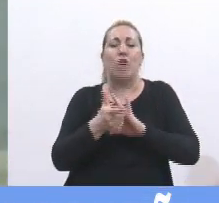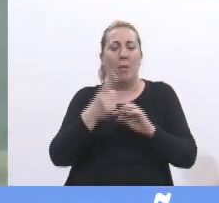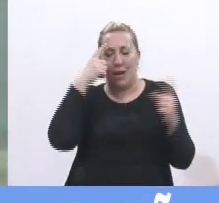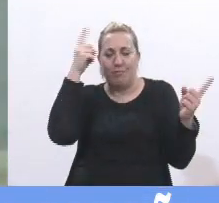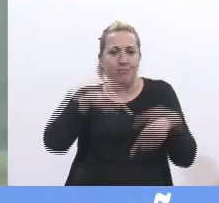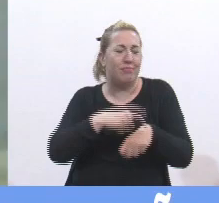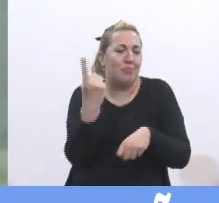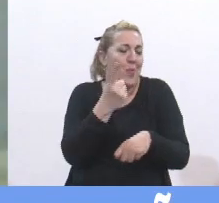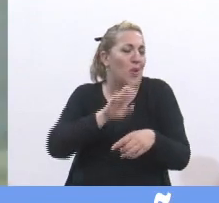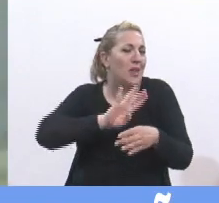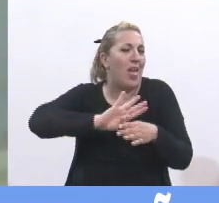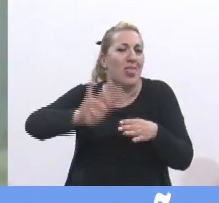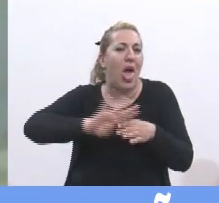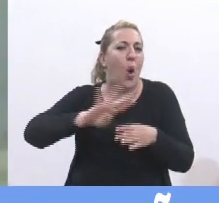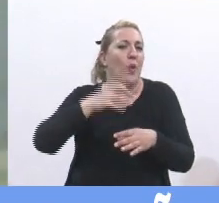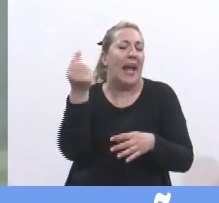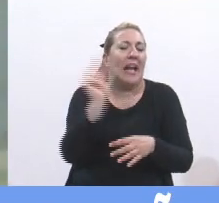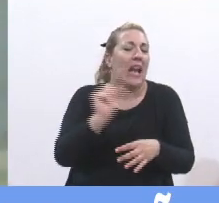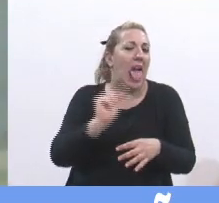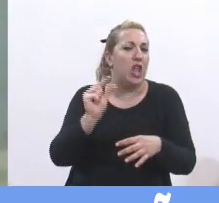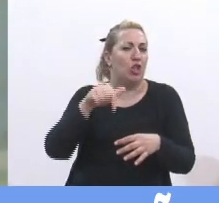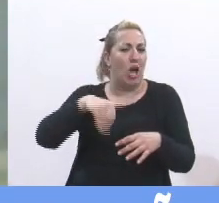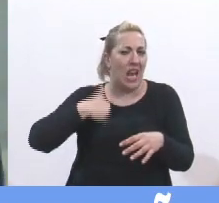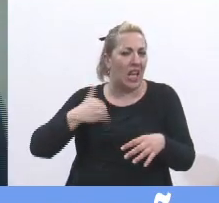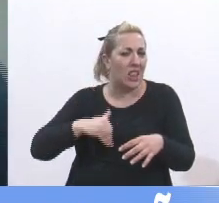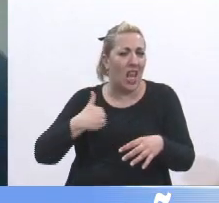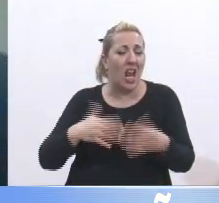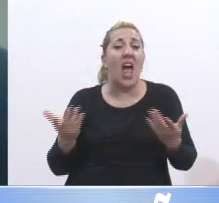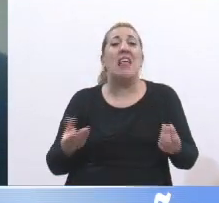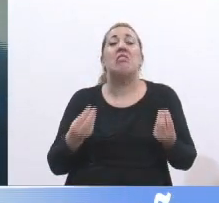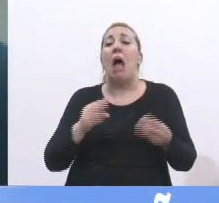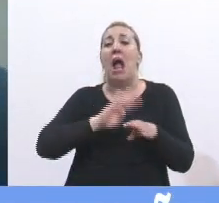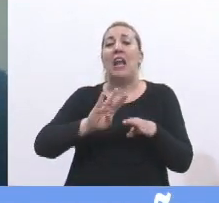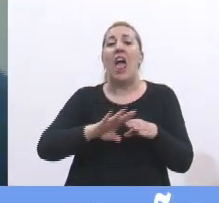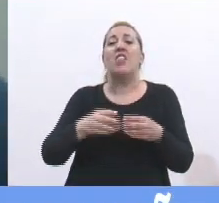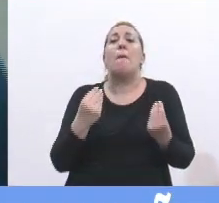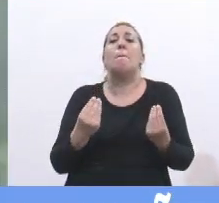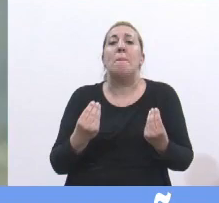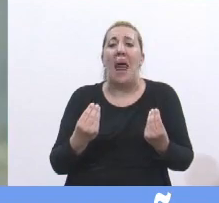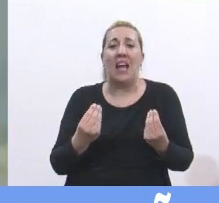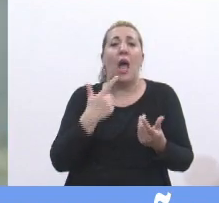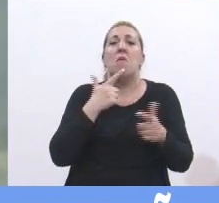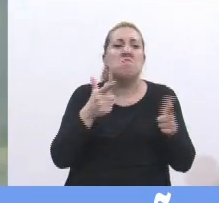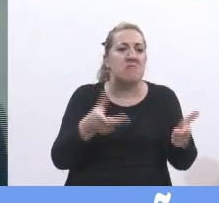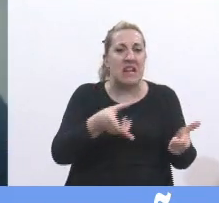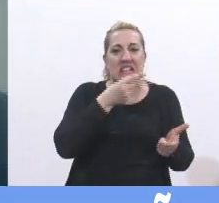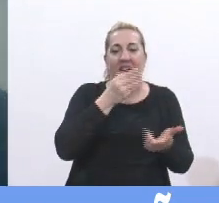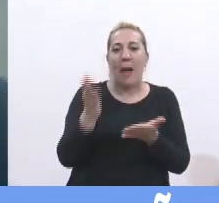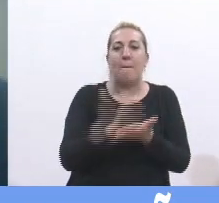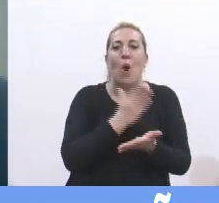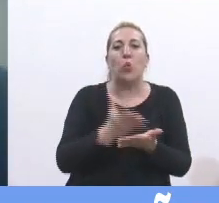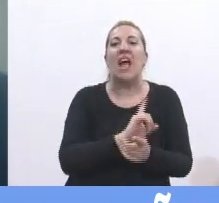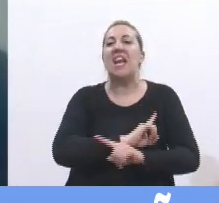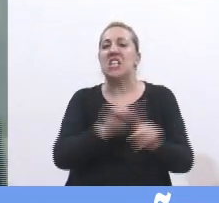luz, se contraían los créditos en la Argentina, que no llevaron ningún destino de productividad, ni de